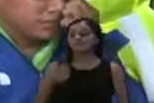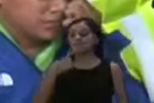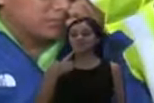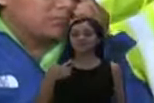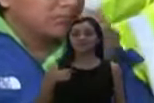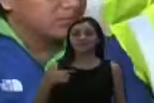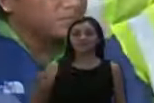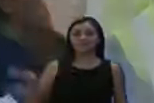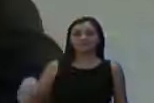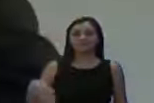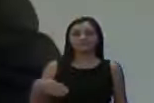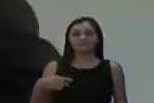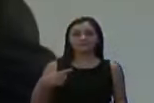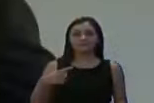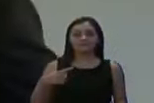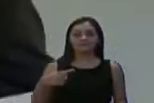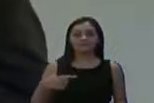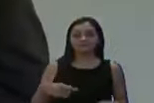yo